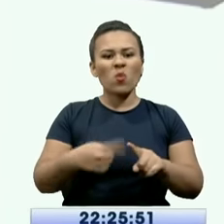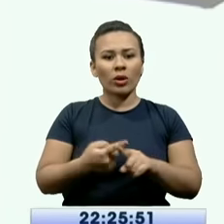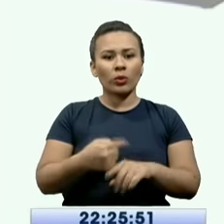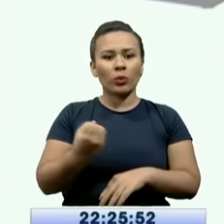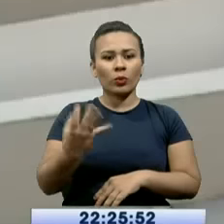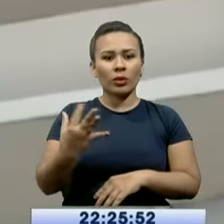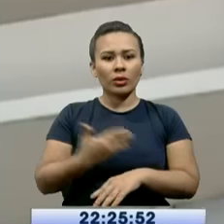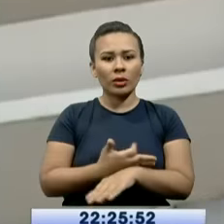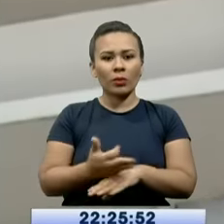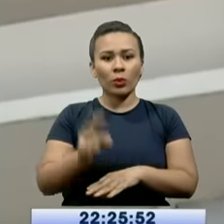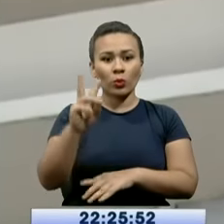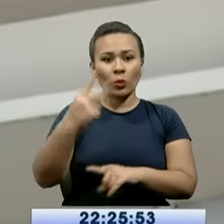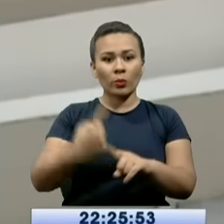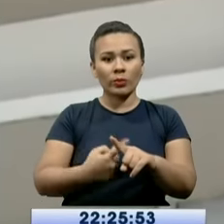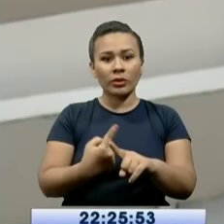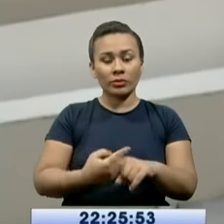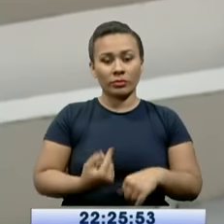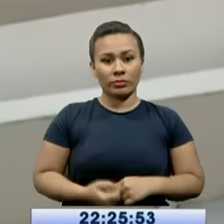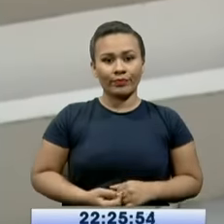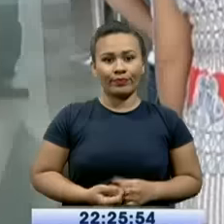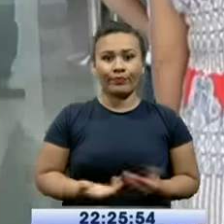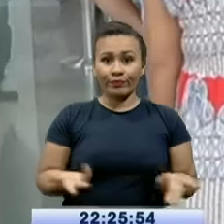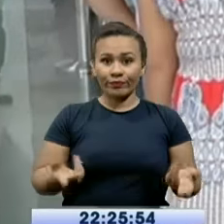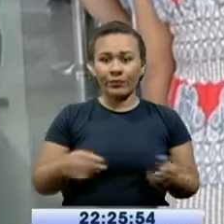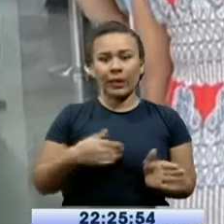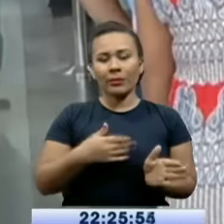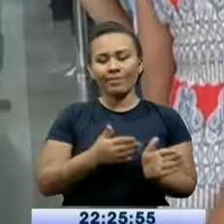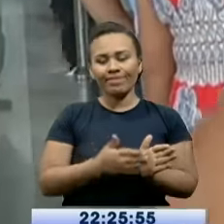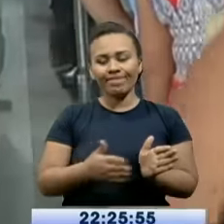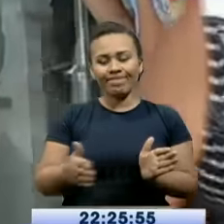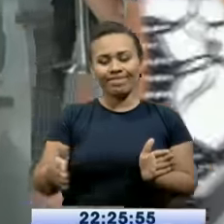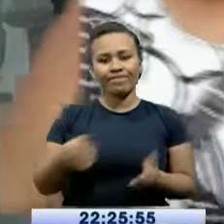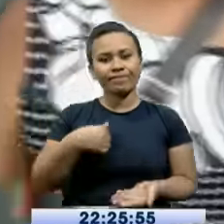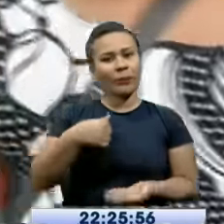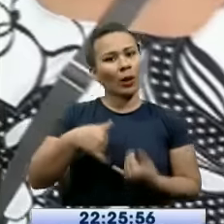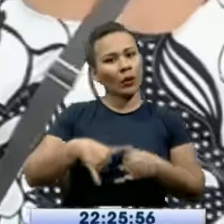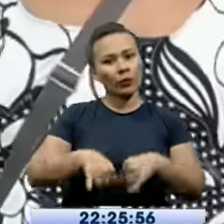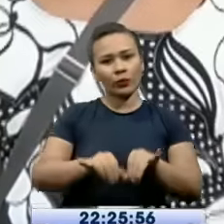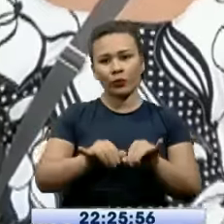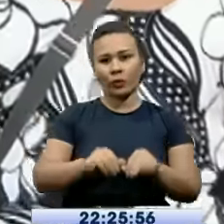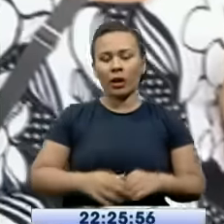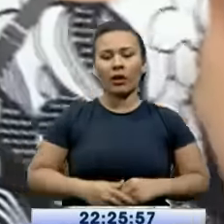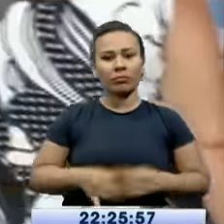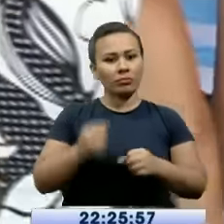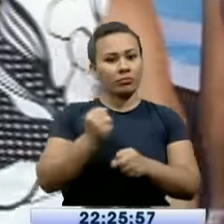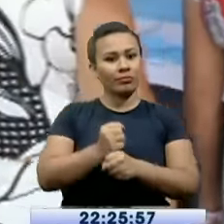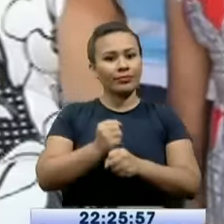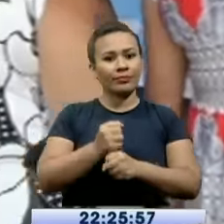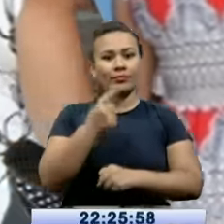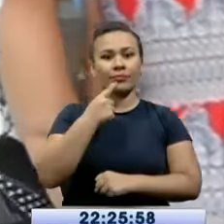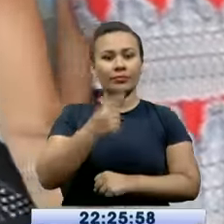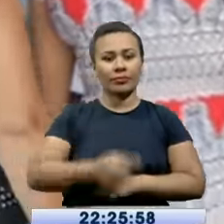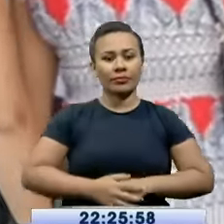2 meses y que la transición no alterará ninguna ventanilla, informó Jorge Escobar.